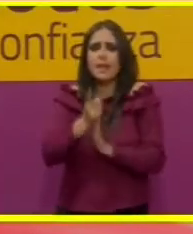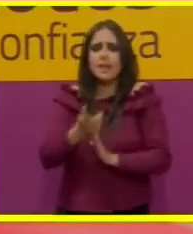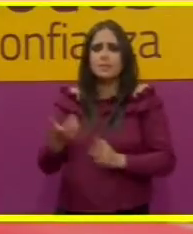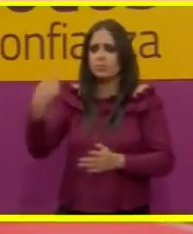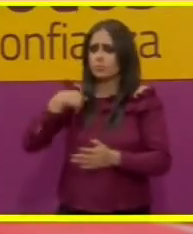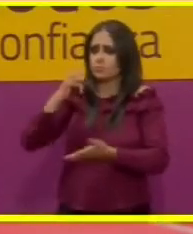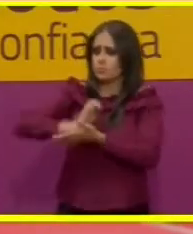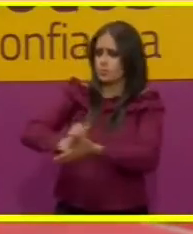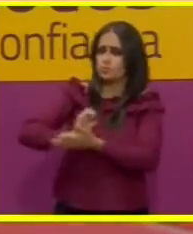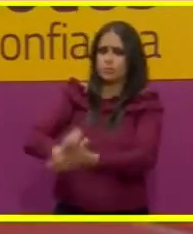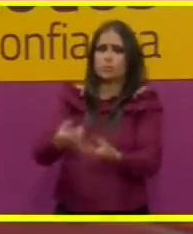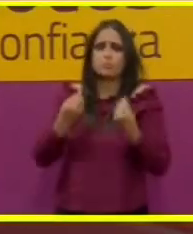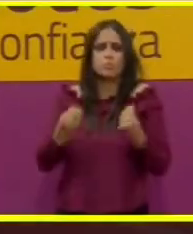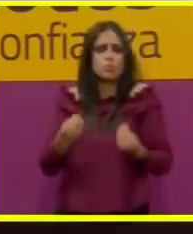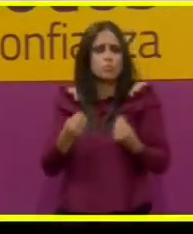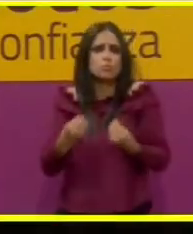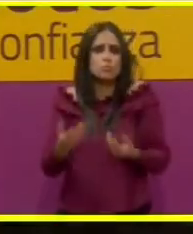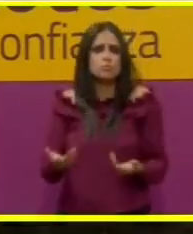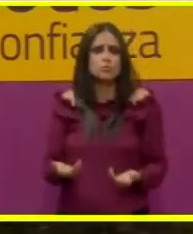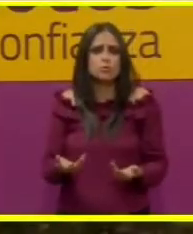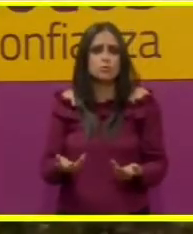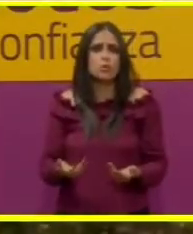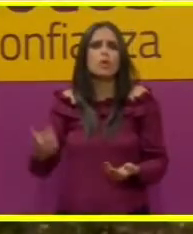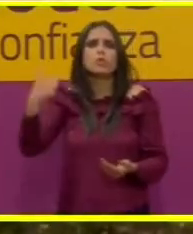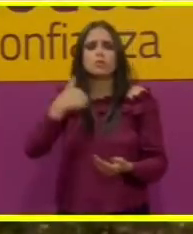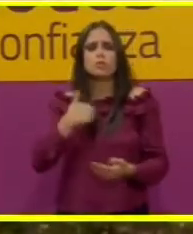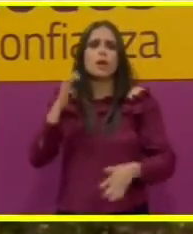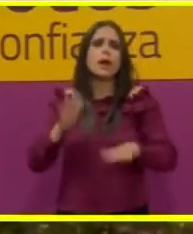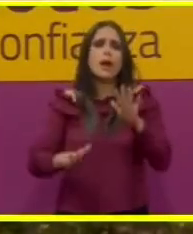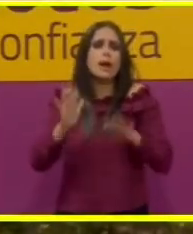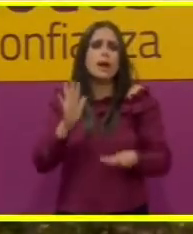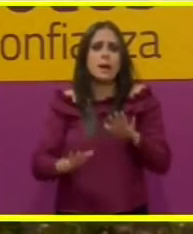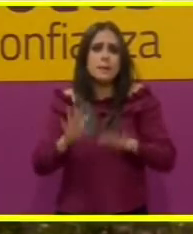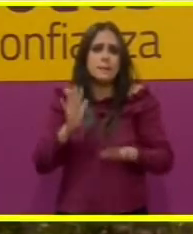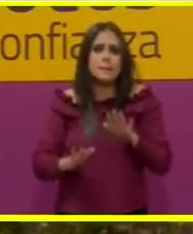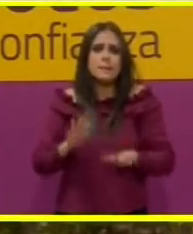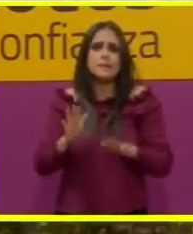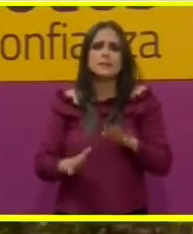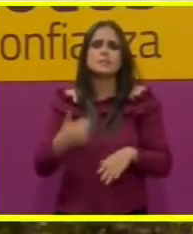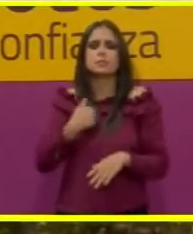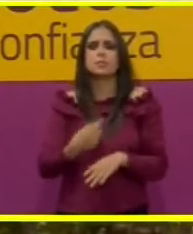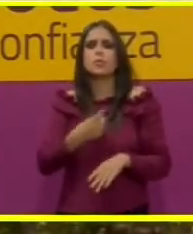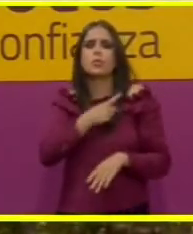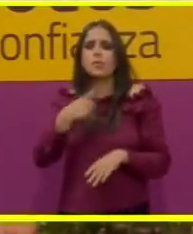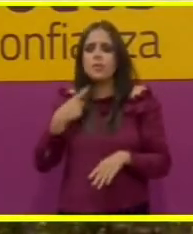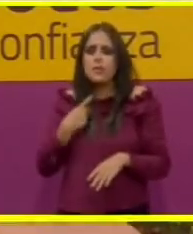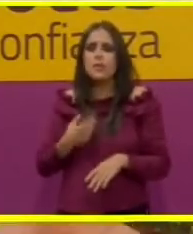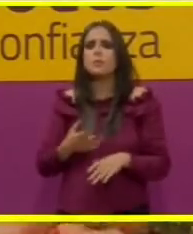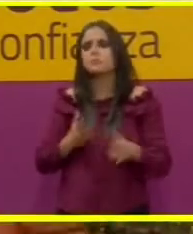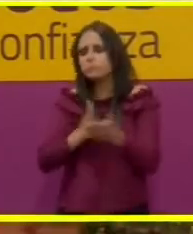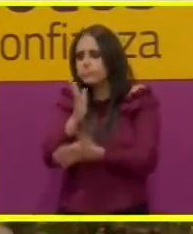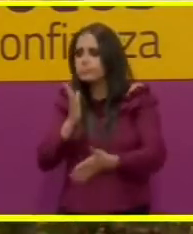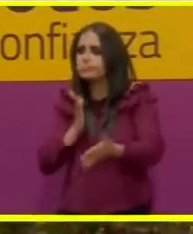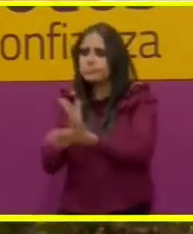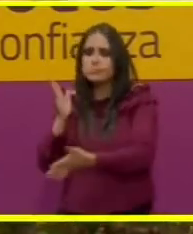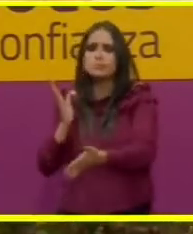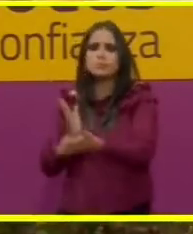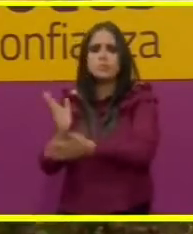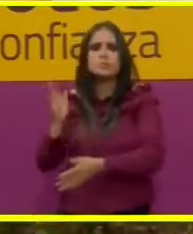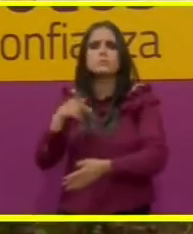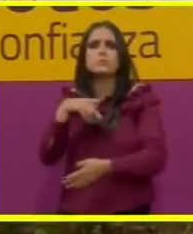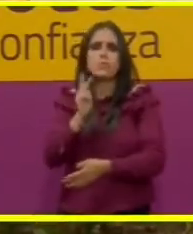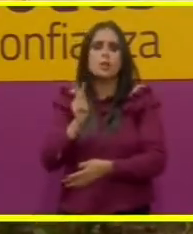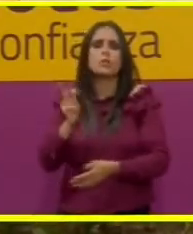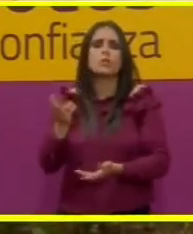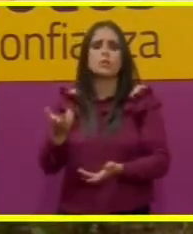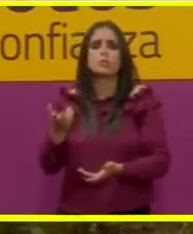persona. Tengo que hasta pasar todavía, aunque no debería ser tema, todavía tengo